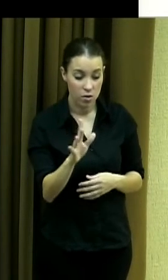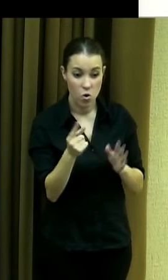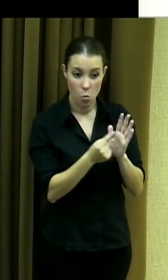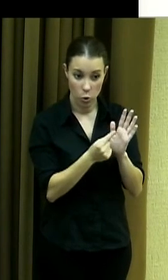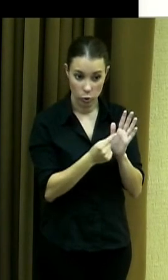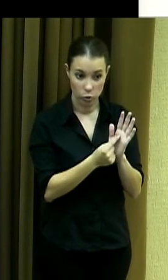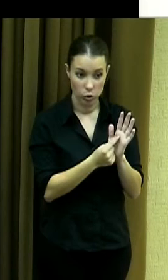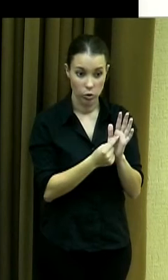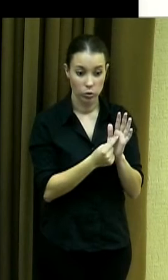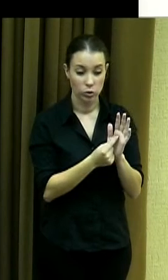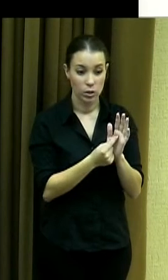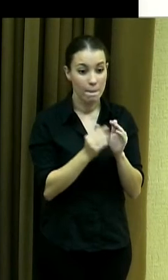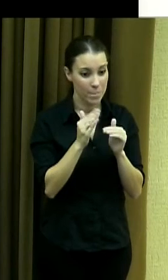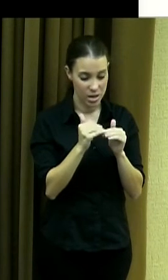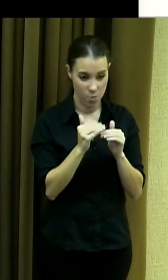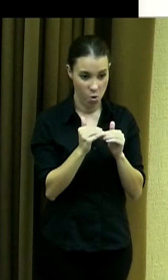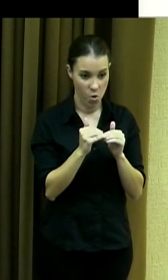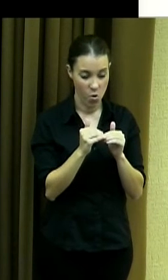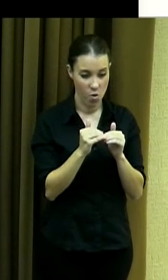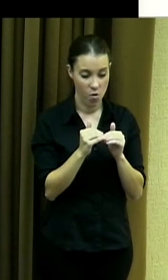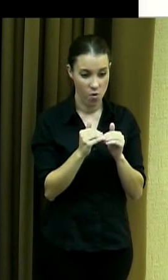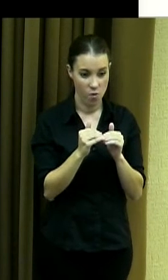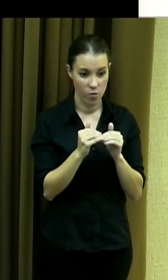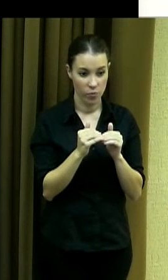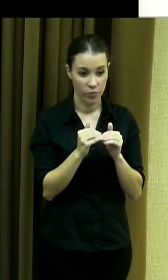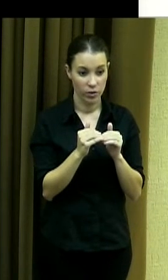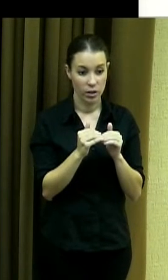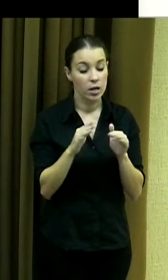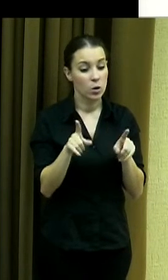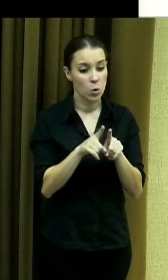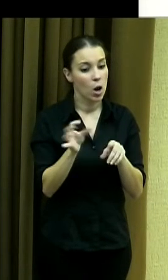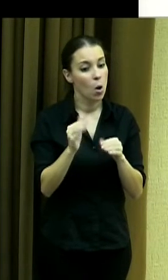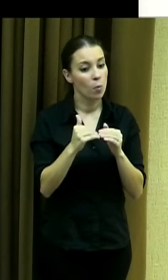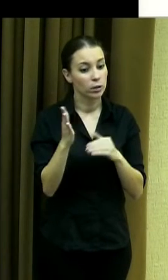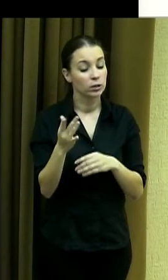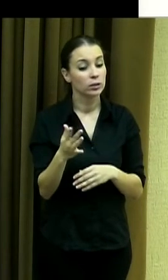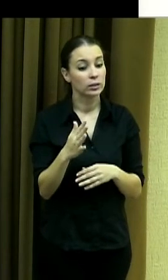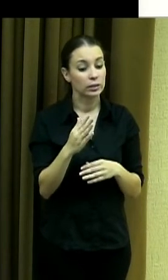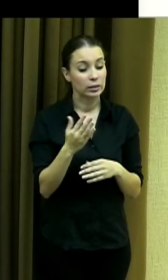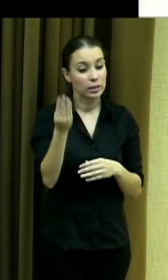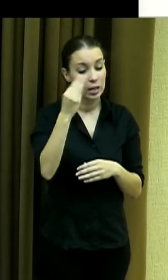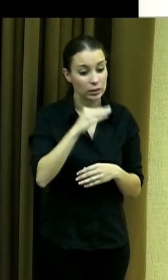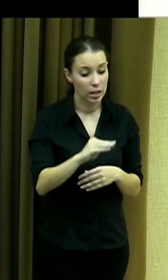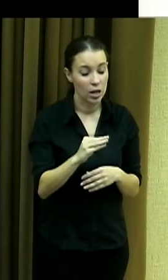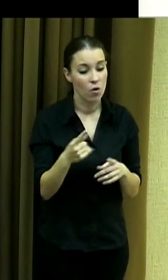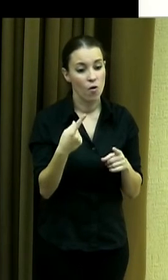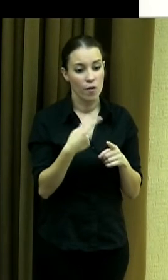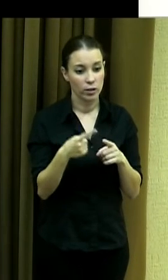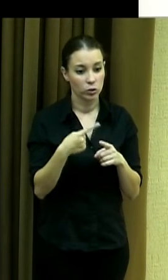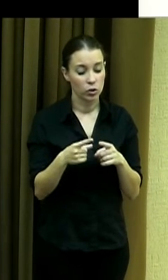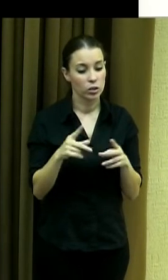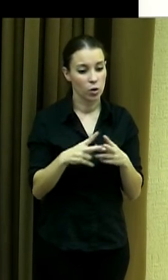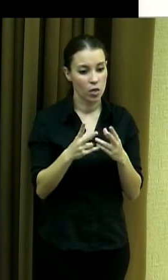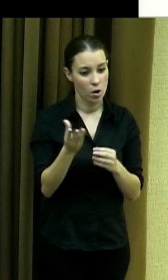puntos al menos, igual o mayor, se le suman los factores sociales complementarios,